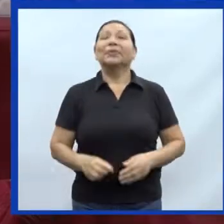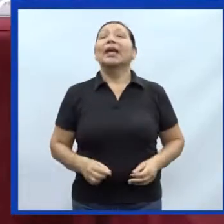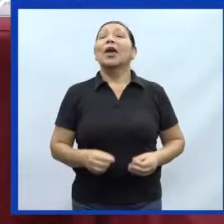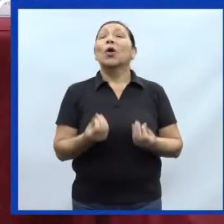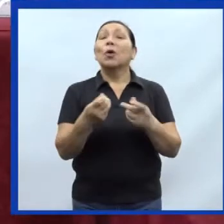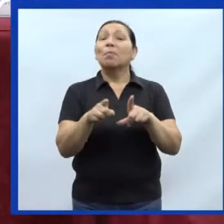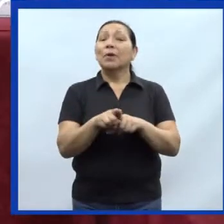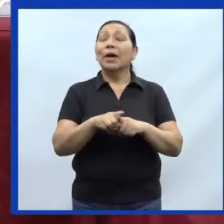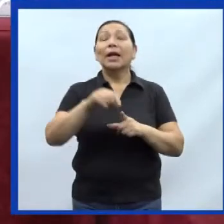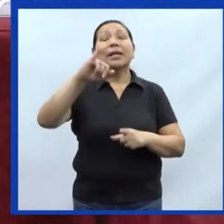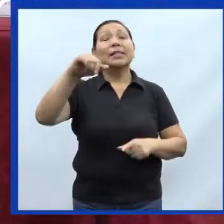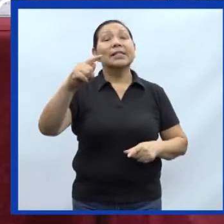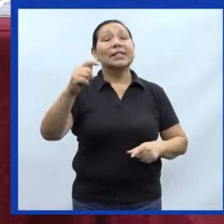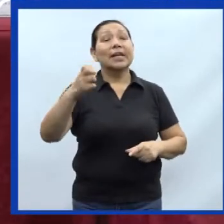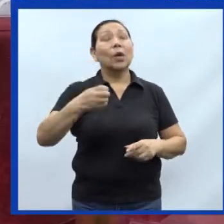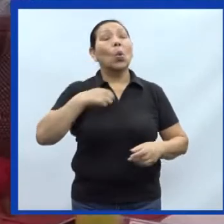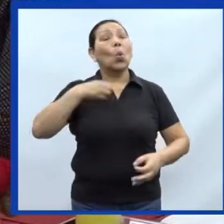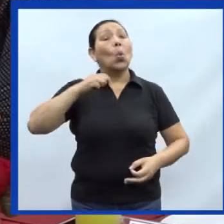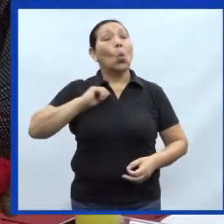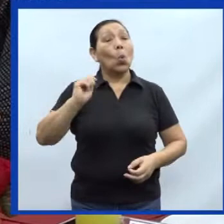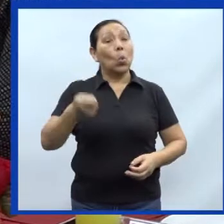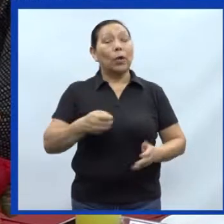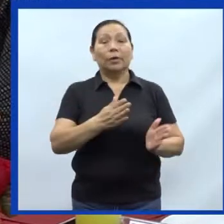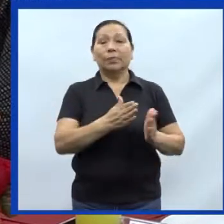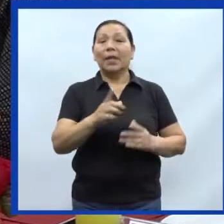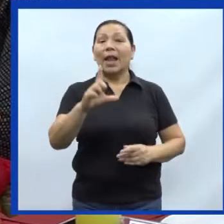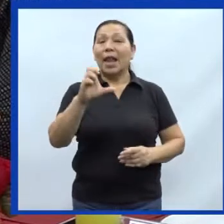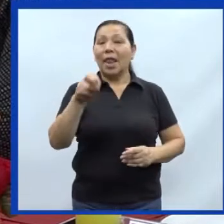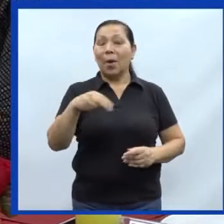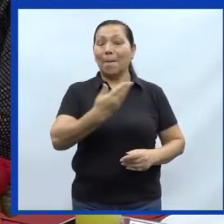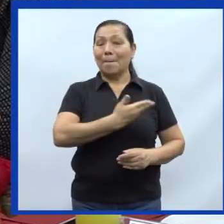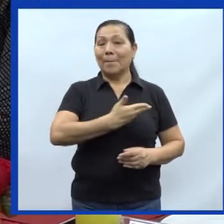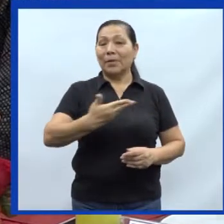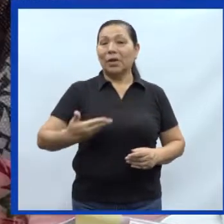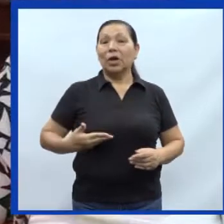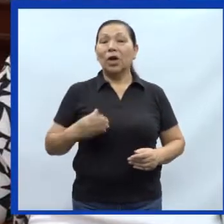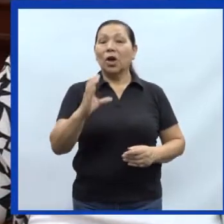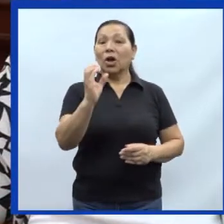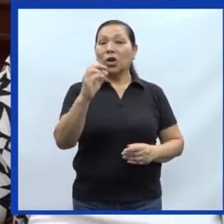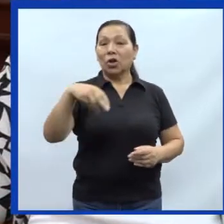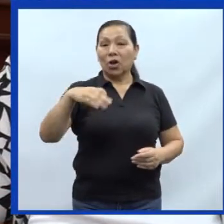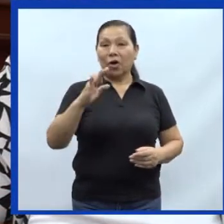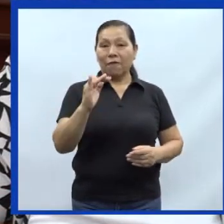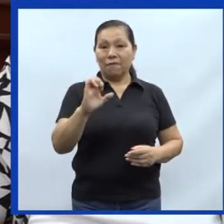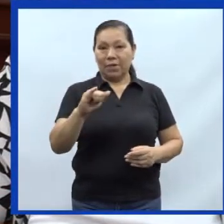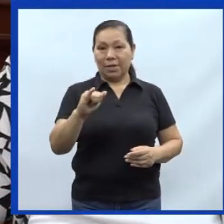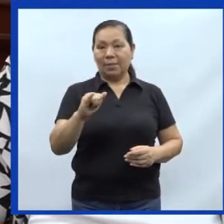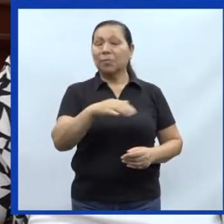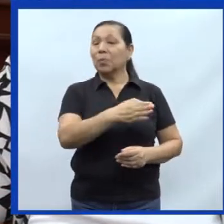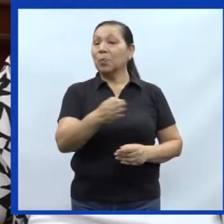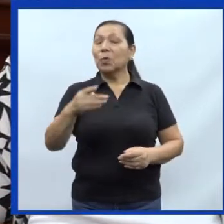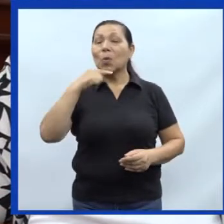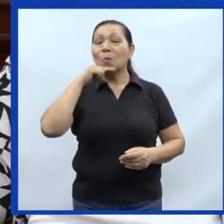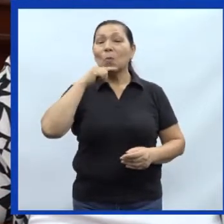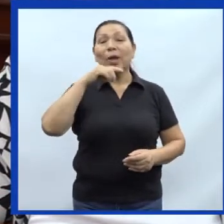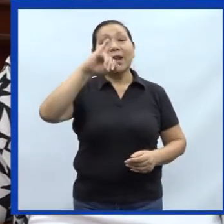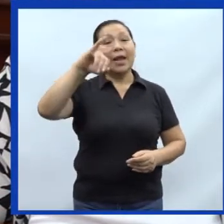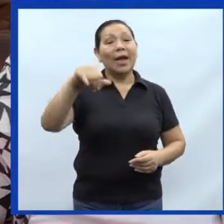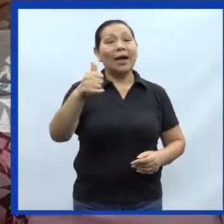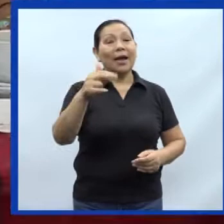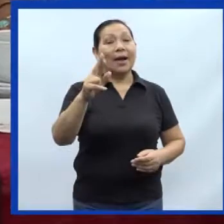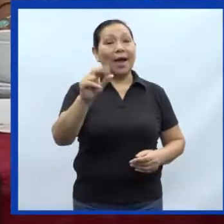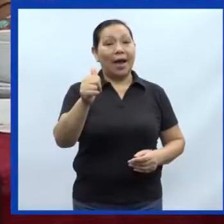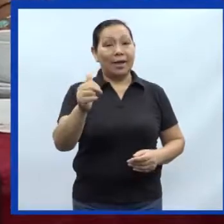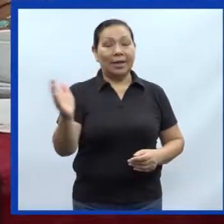Vulnerables, Janet Tello, jueza suprema, María Isabel León, presidenta de la CONFIEP, María Jara, presidenta de la Autoridad de Transporte